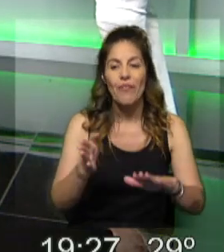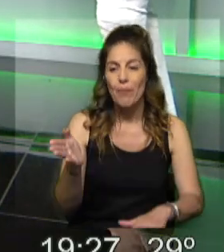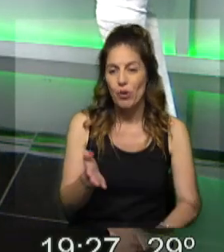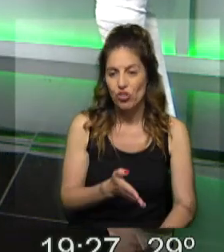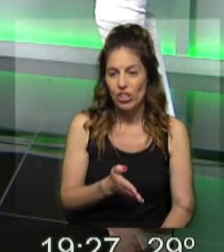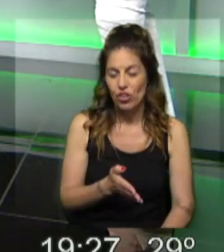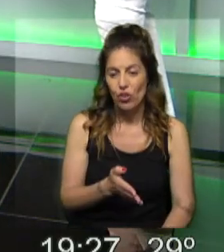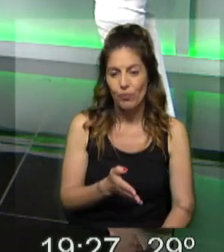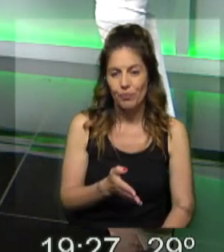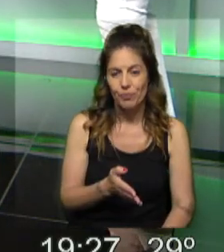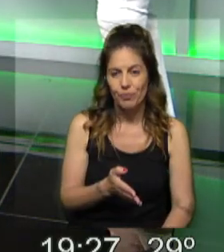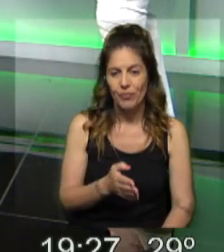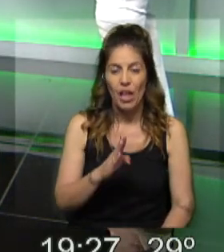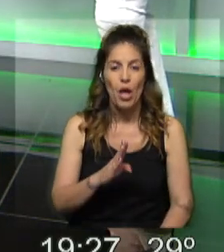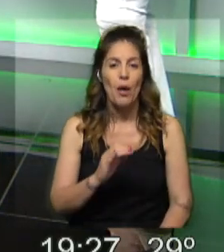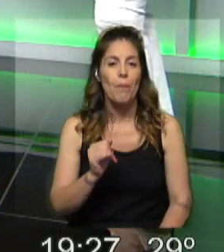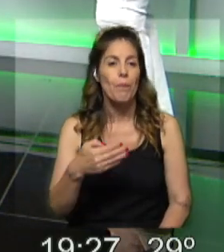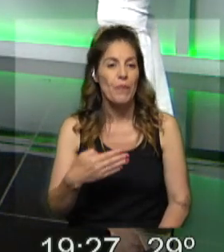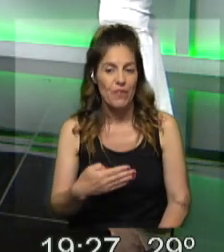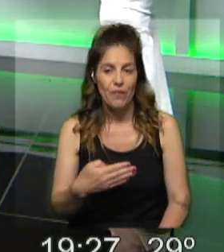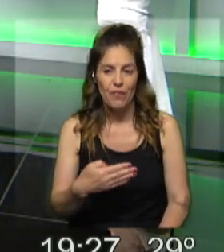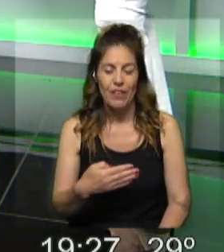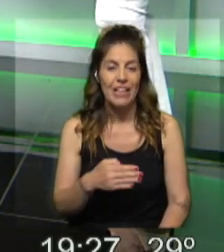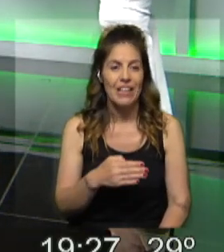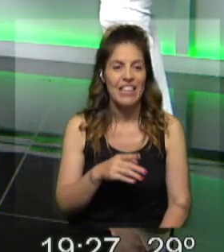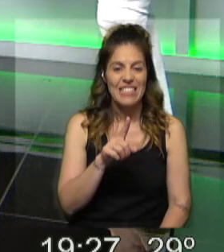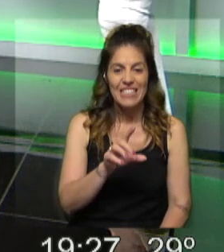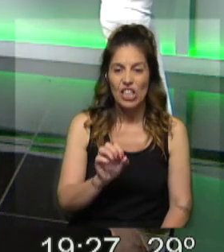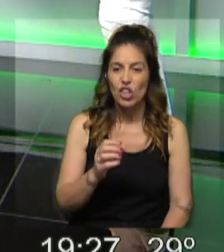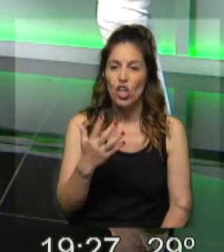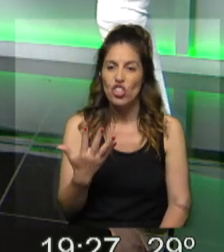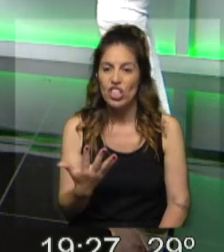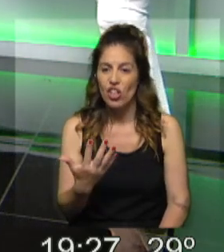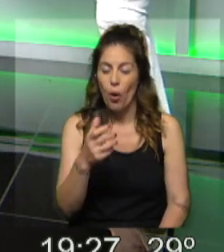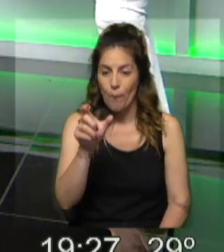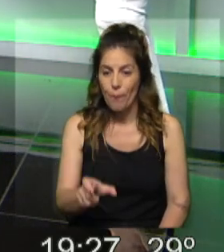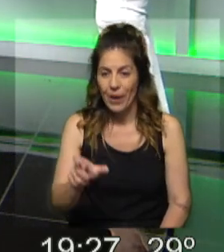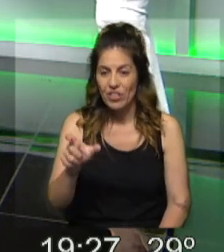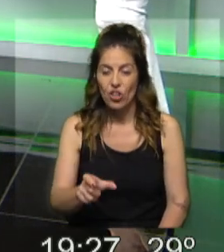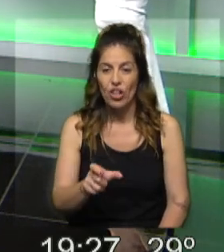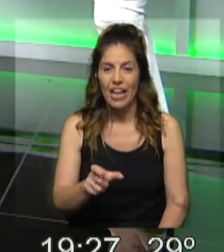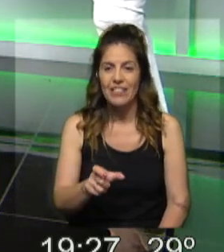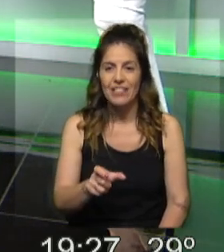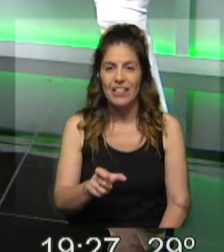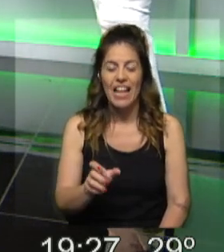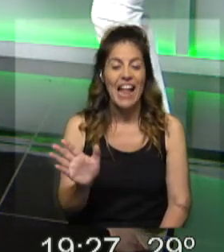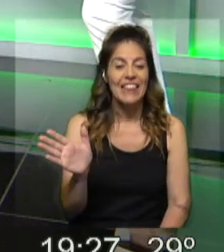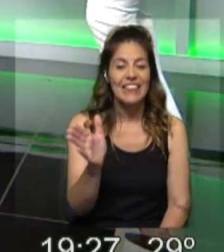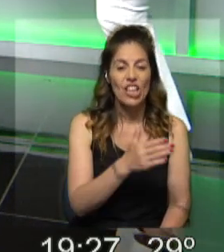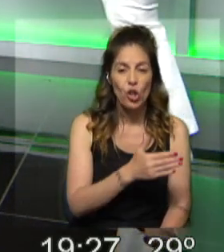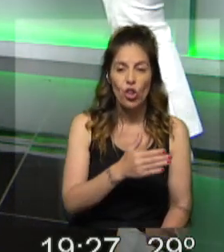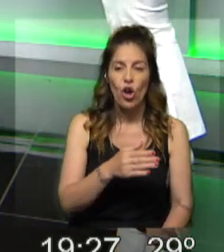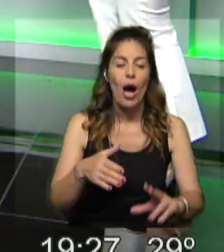de del pib de toda la reg personas el 99% del pbi de todo América